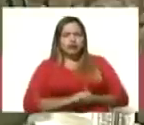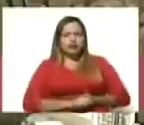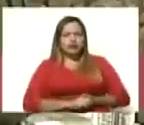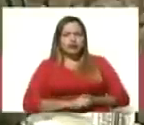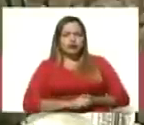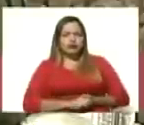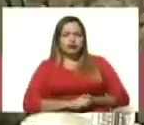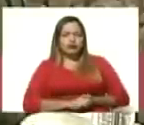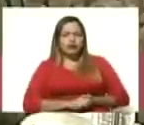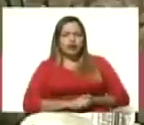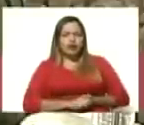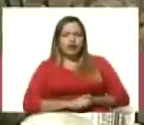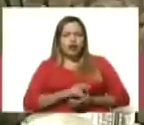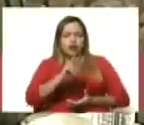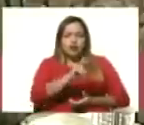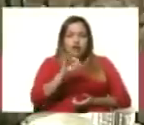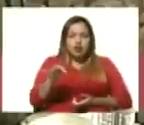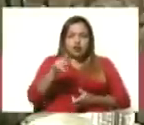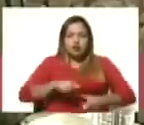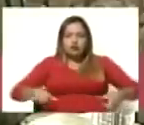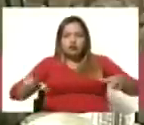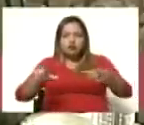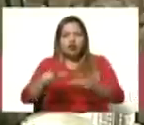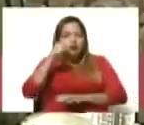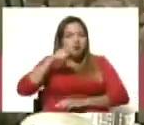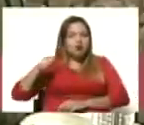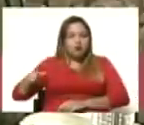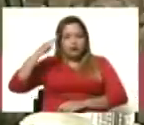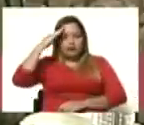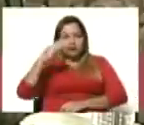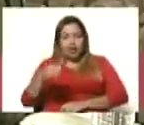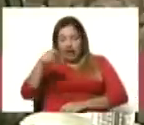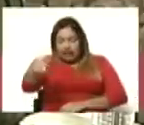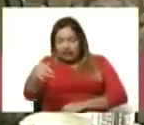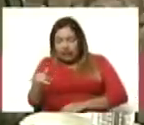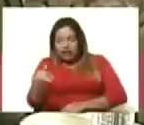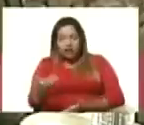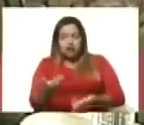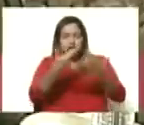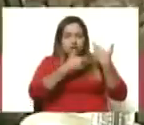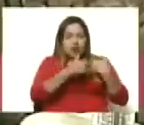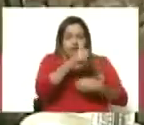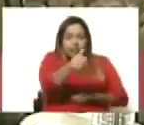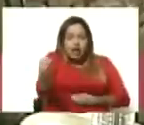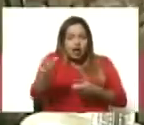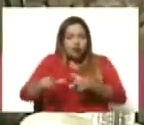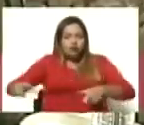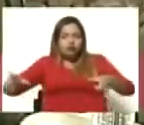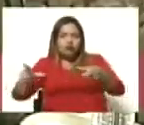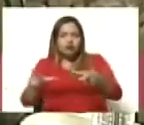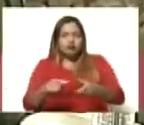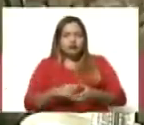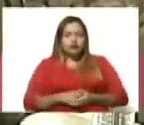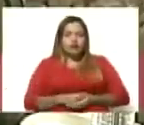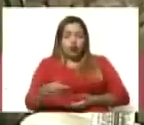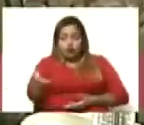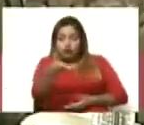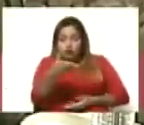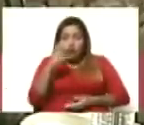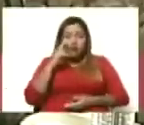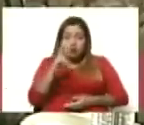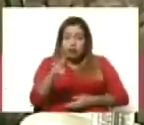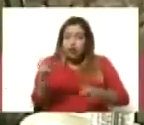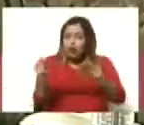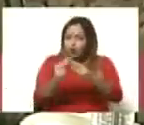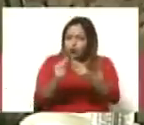Las 23 zonas cívico-militares. Allí hay un oficial al frente de cada zona. Ustedes lo han visto, los